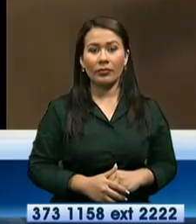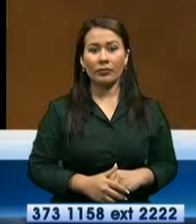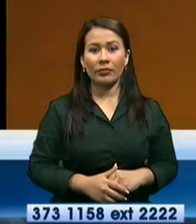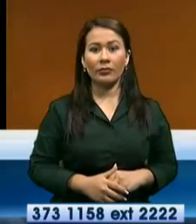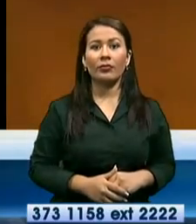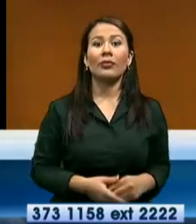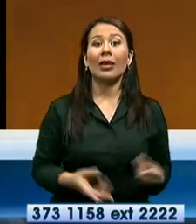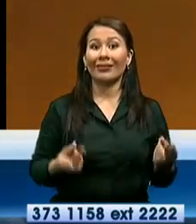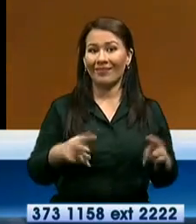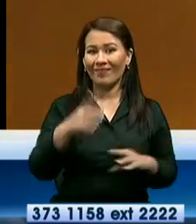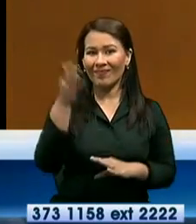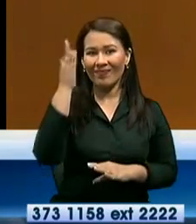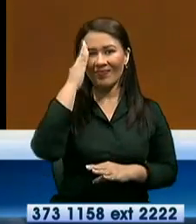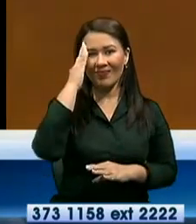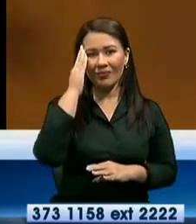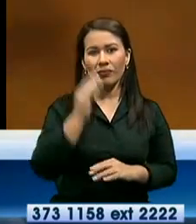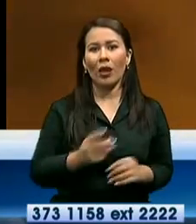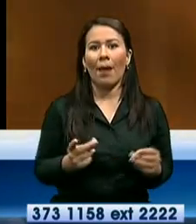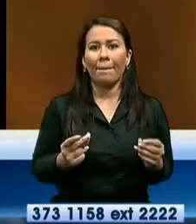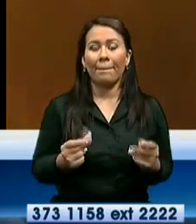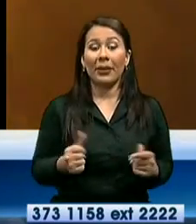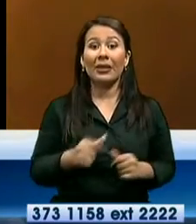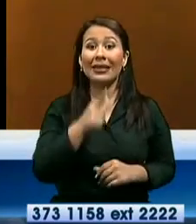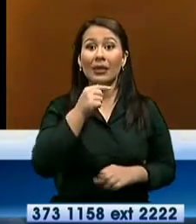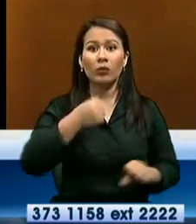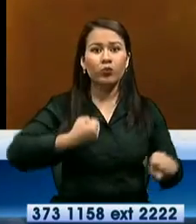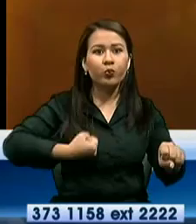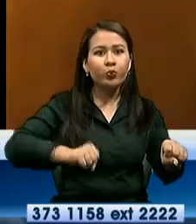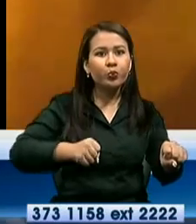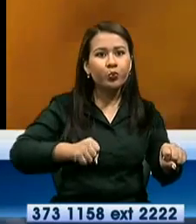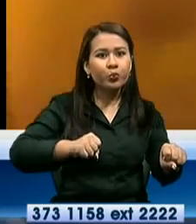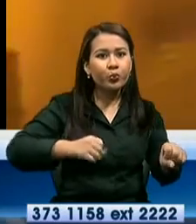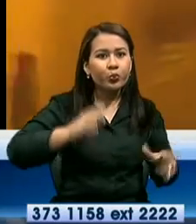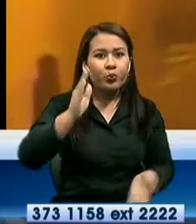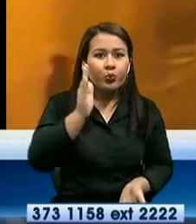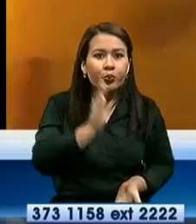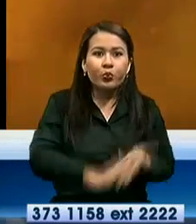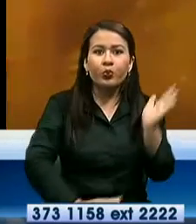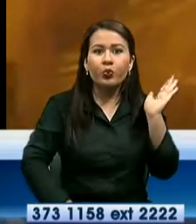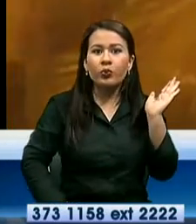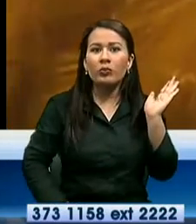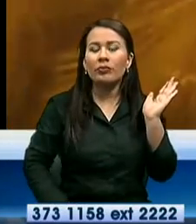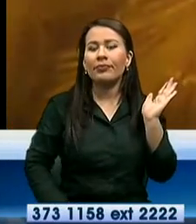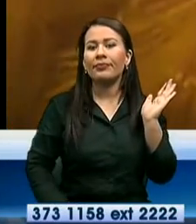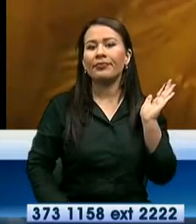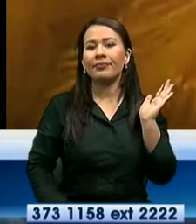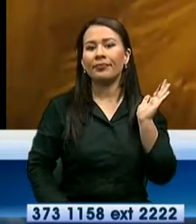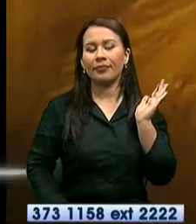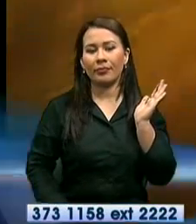Y como era de esperarse, en cuestión de segundos, con la velocidad que los caracteriza, desaparecen de la escena.